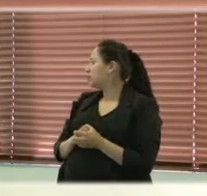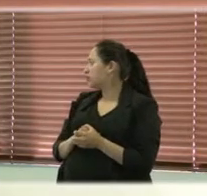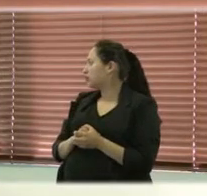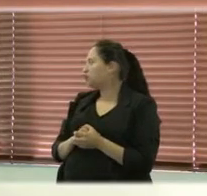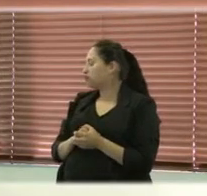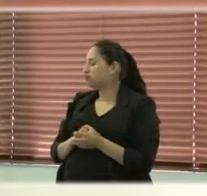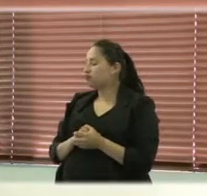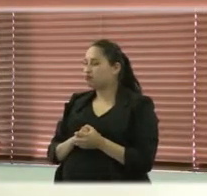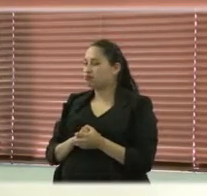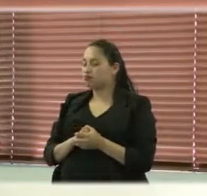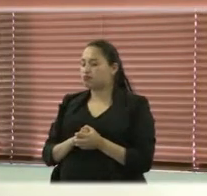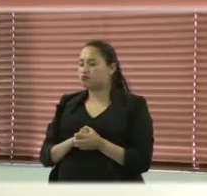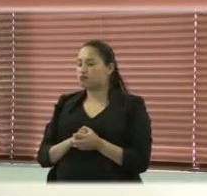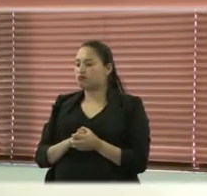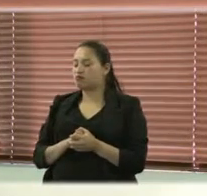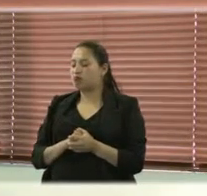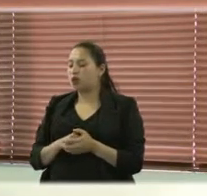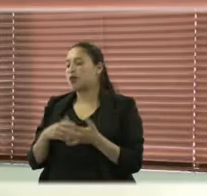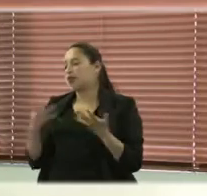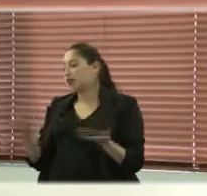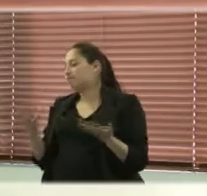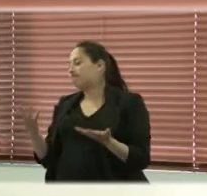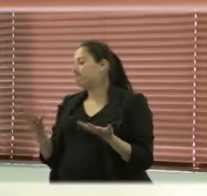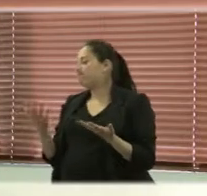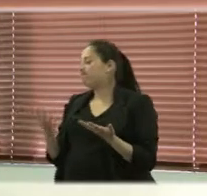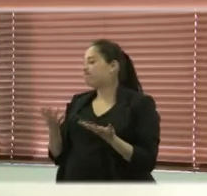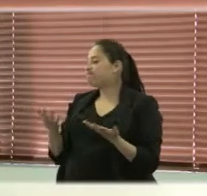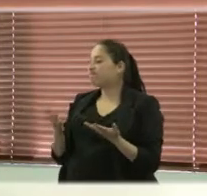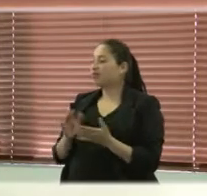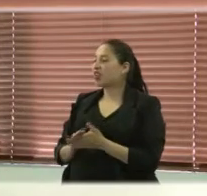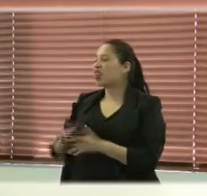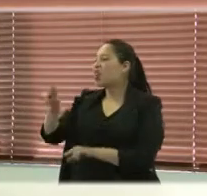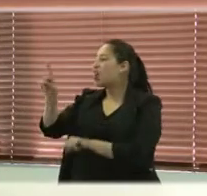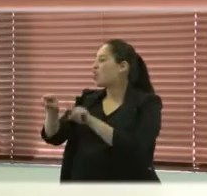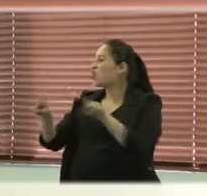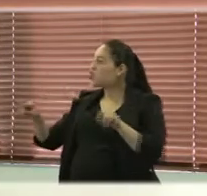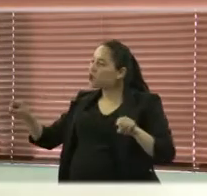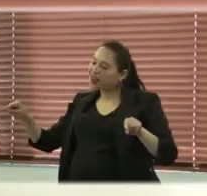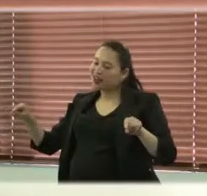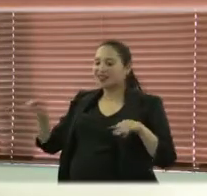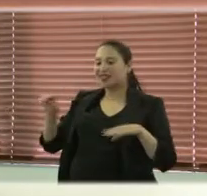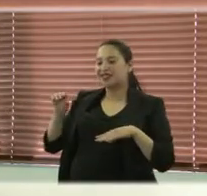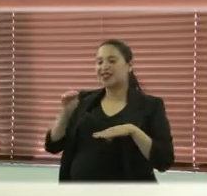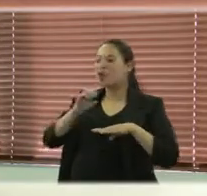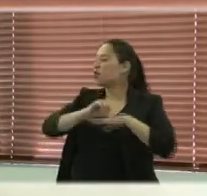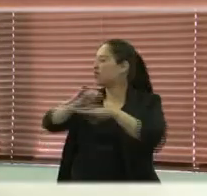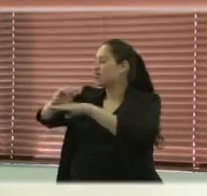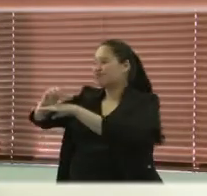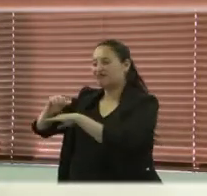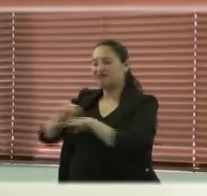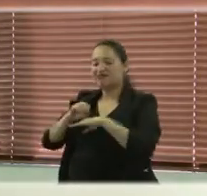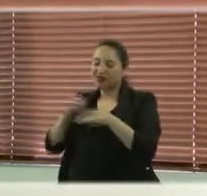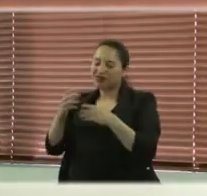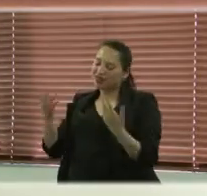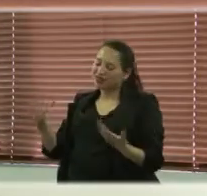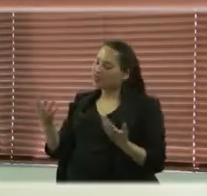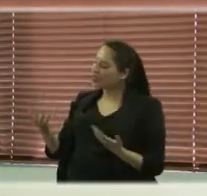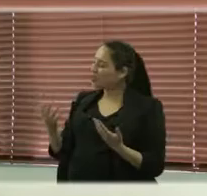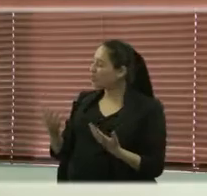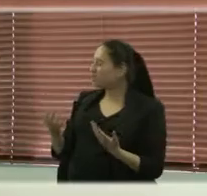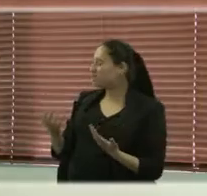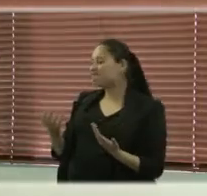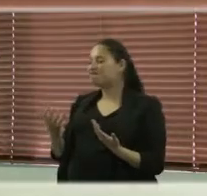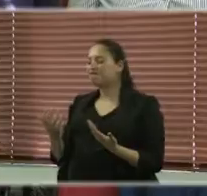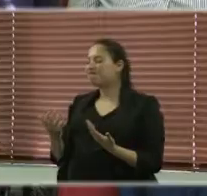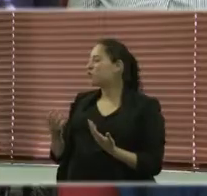también desafortunadamente algunas agencias de cooperación todavía no no han incluido mucho